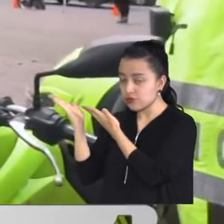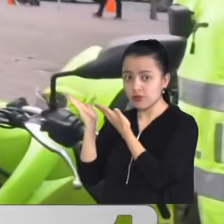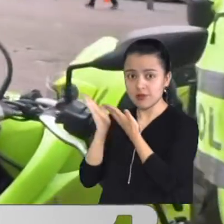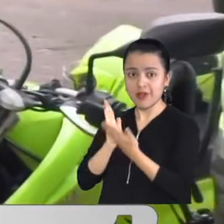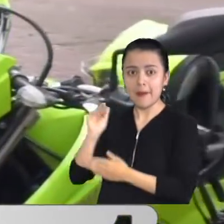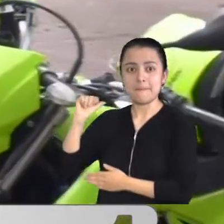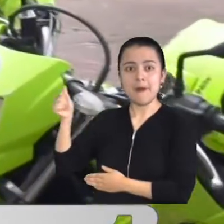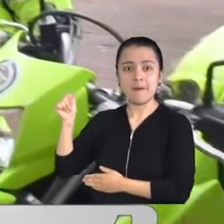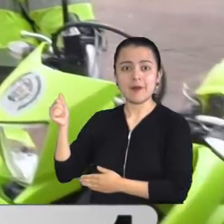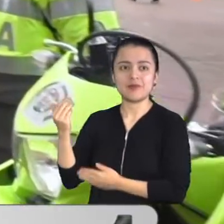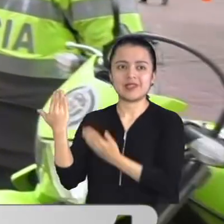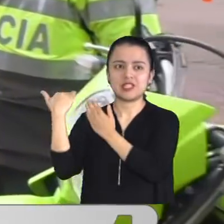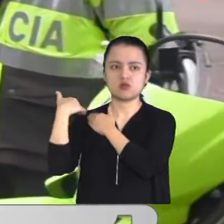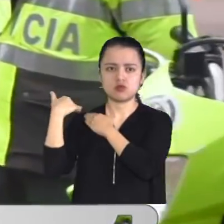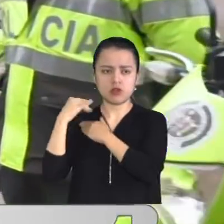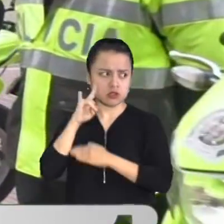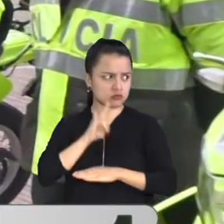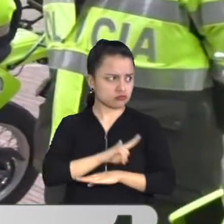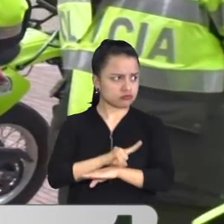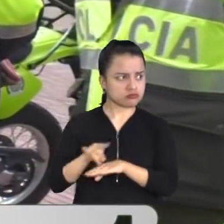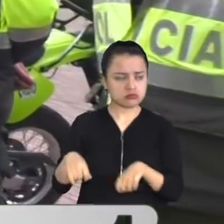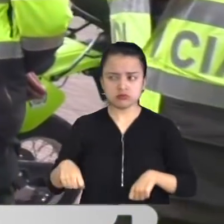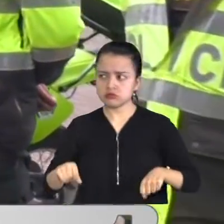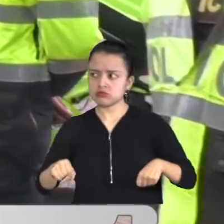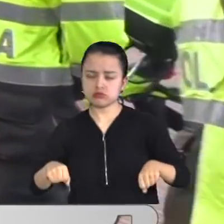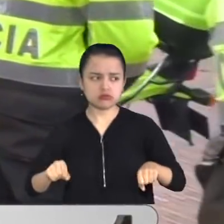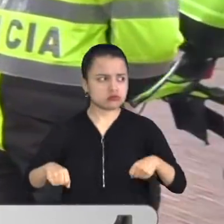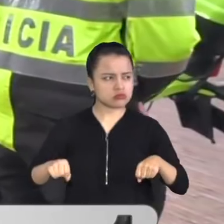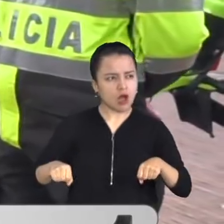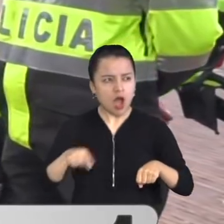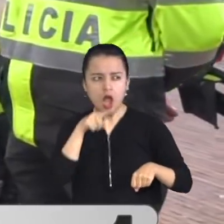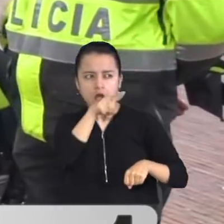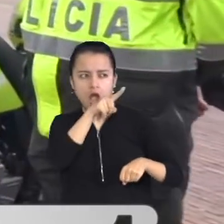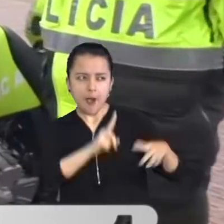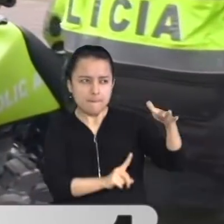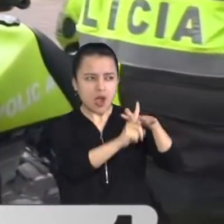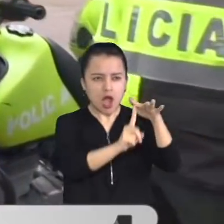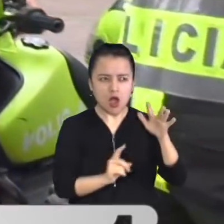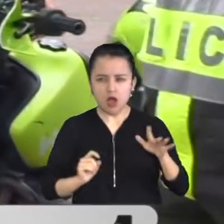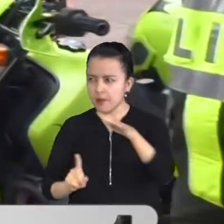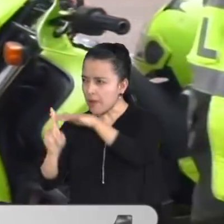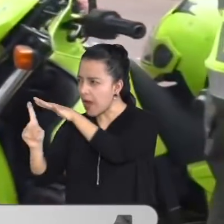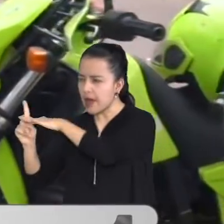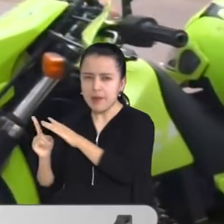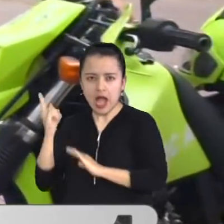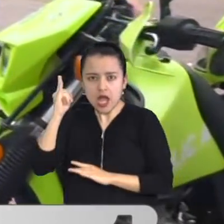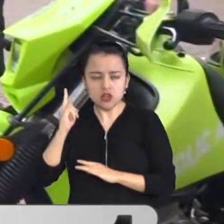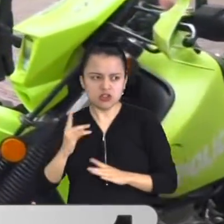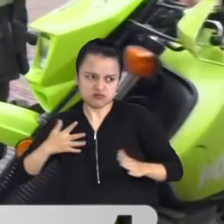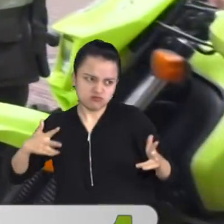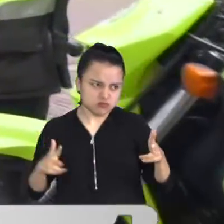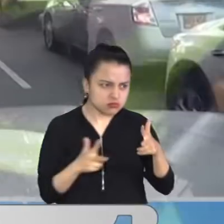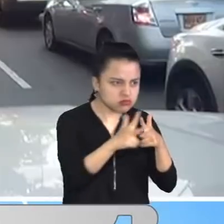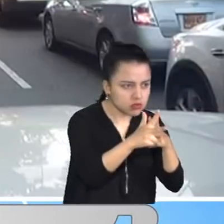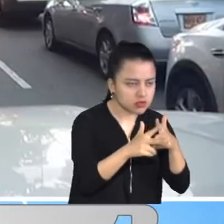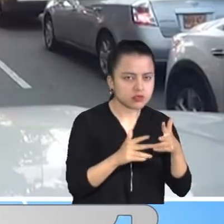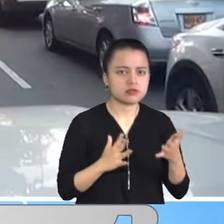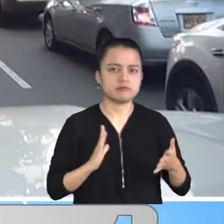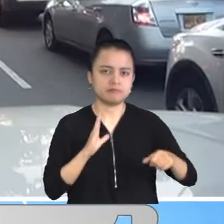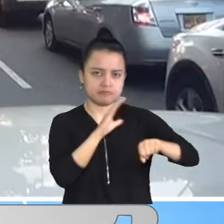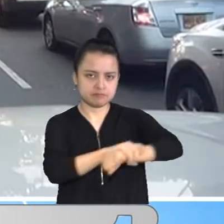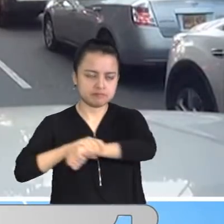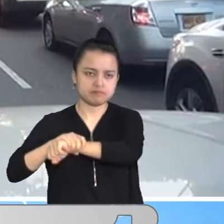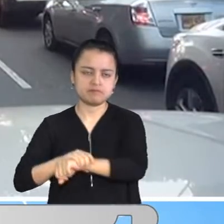para combatir la delincuencia, especialmente esos delitos que se cometen desde algunas motos, las motos que son usadas por los delincuentes para